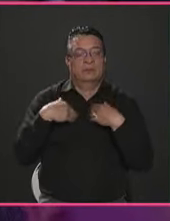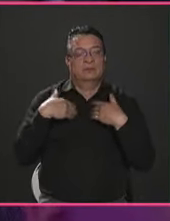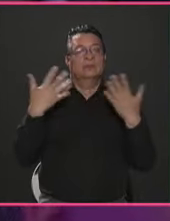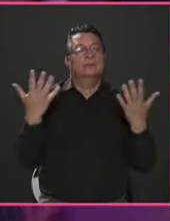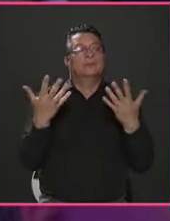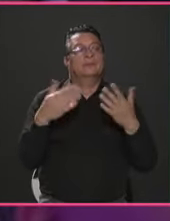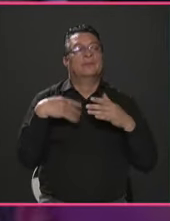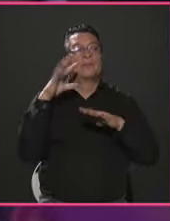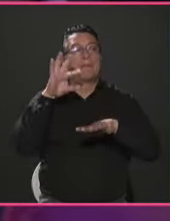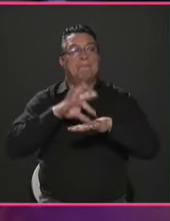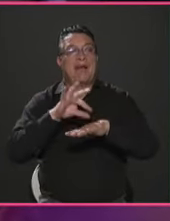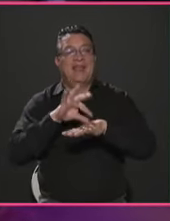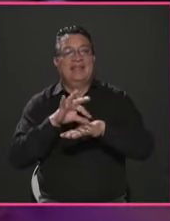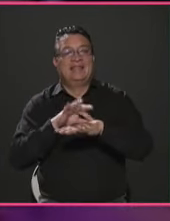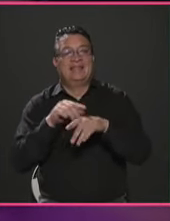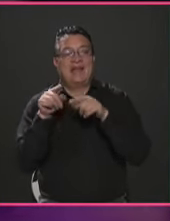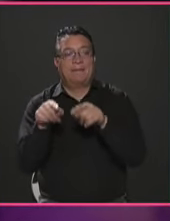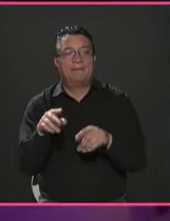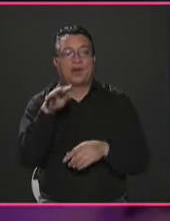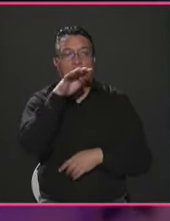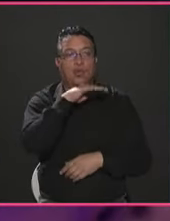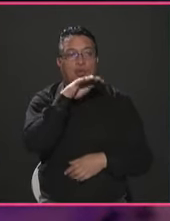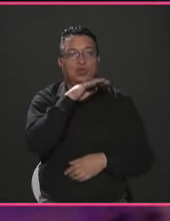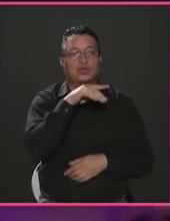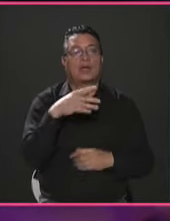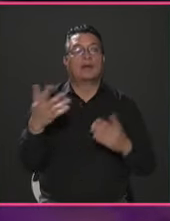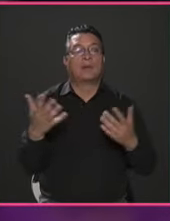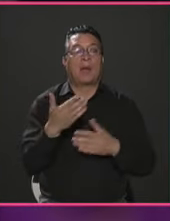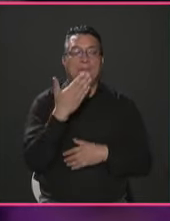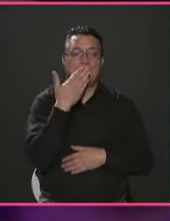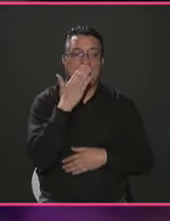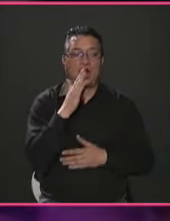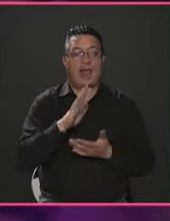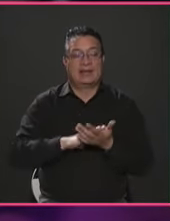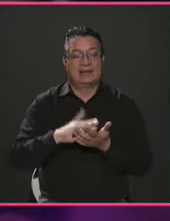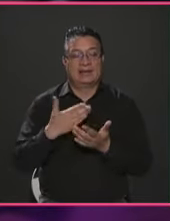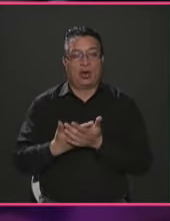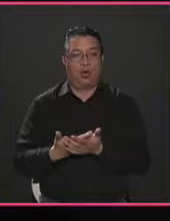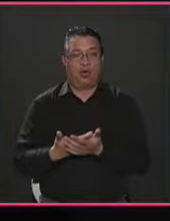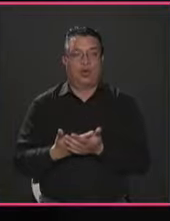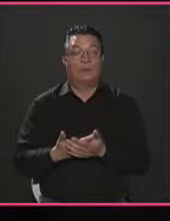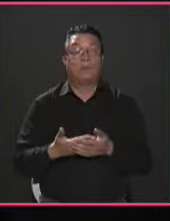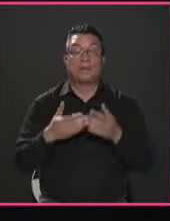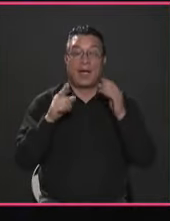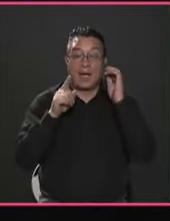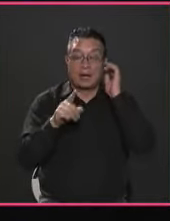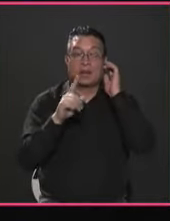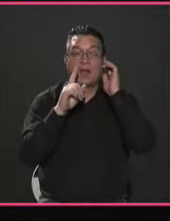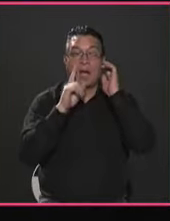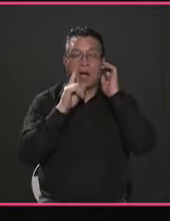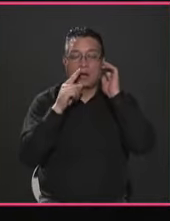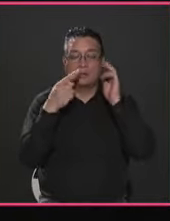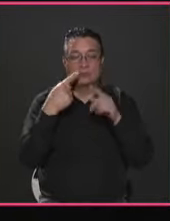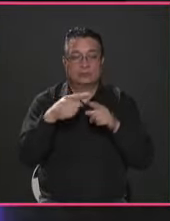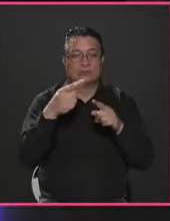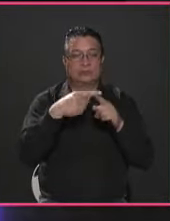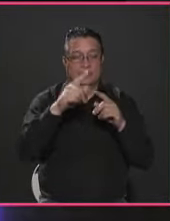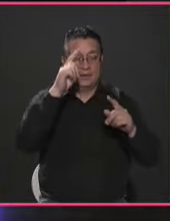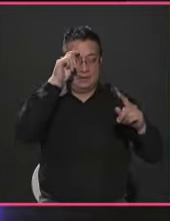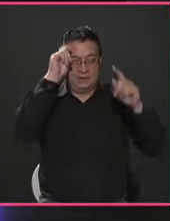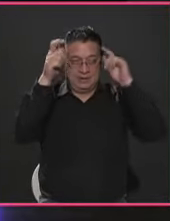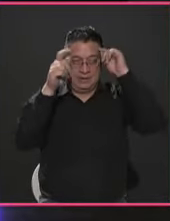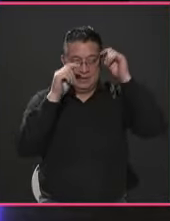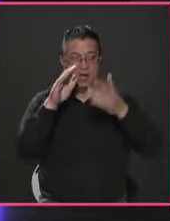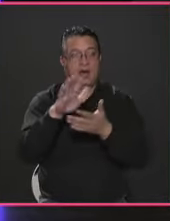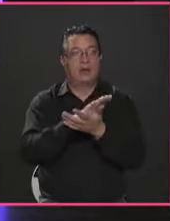podíamos ocupar esa información del genoma humano para mejorar nuestra salud y ahí existieron varias ideas obviamente como por